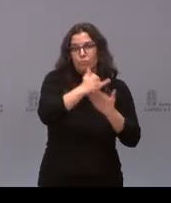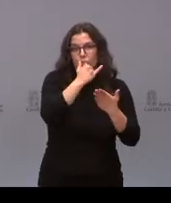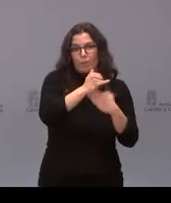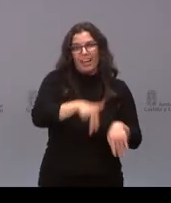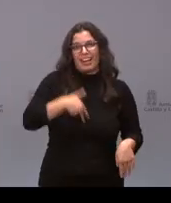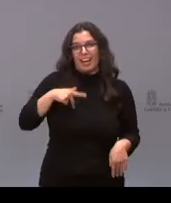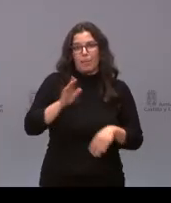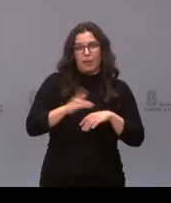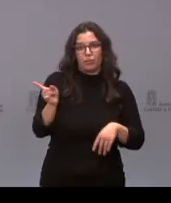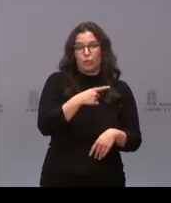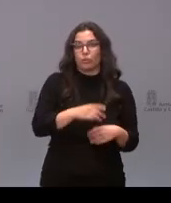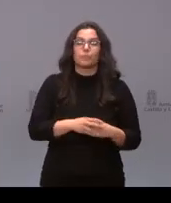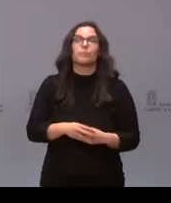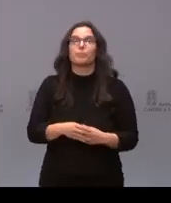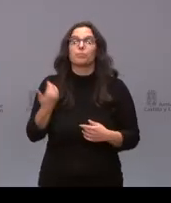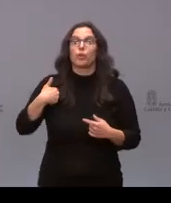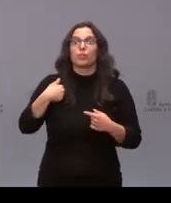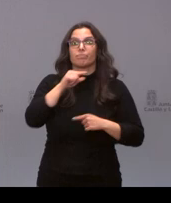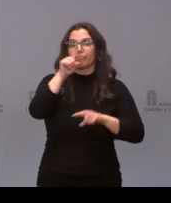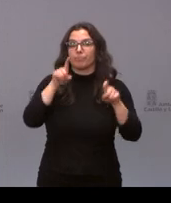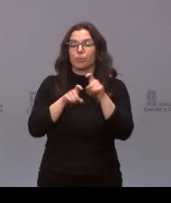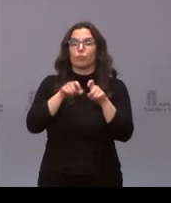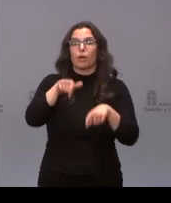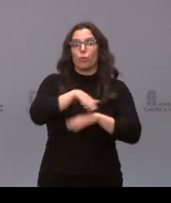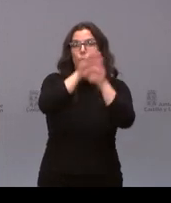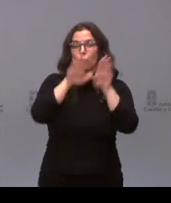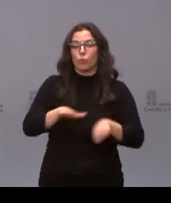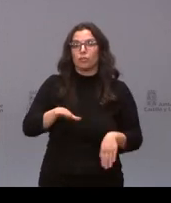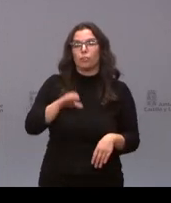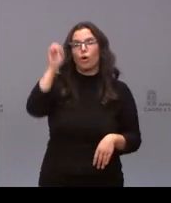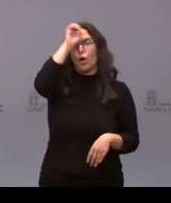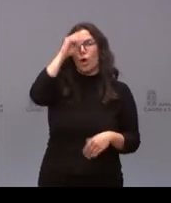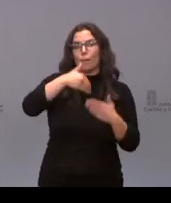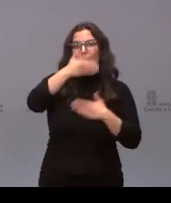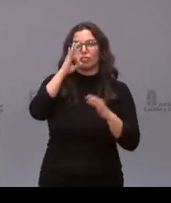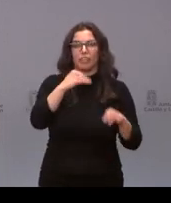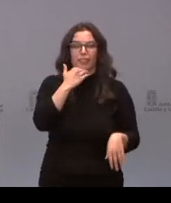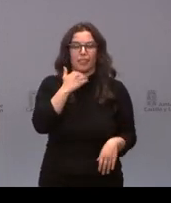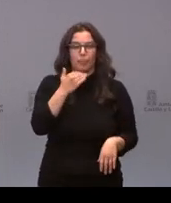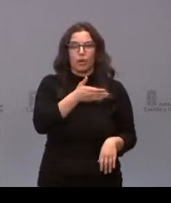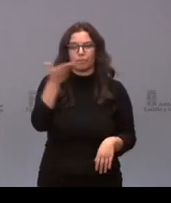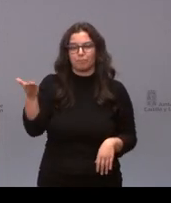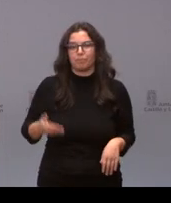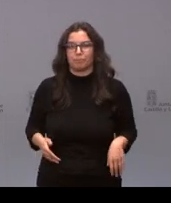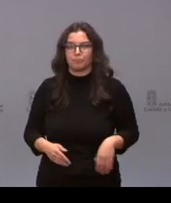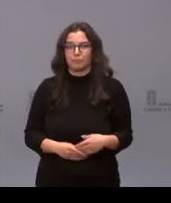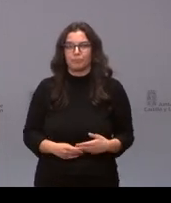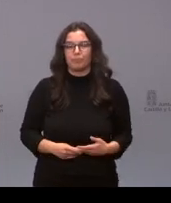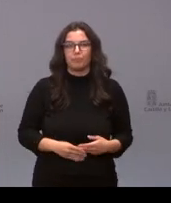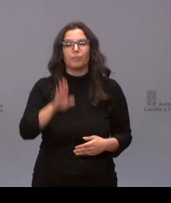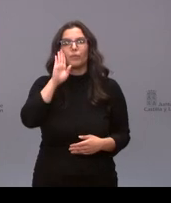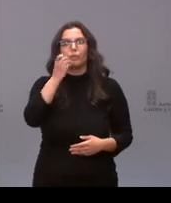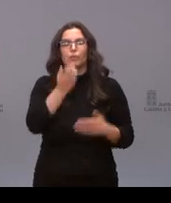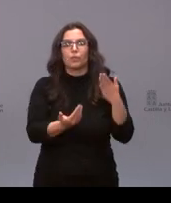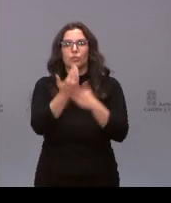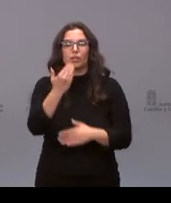pues cerramos el turno de hoy con carlos gil de la opinión cuando quieras carlos adelante buenos días